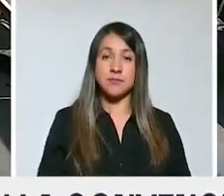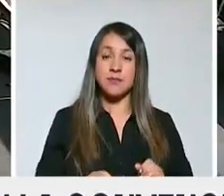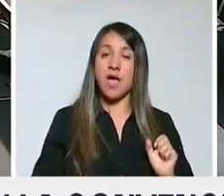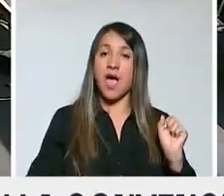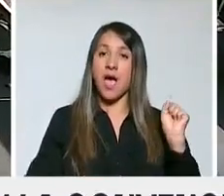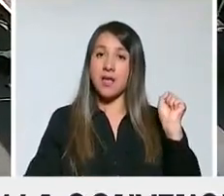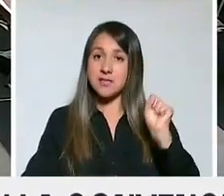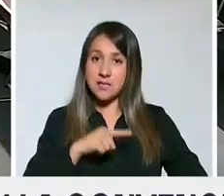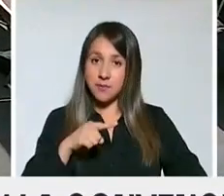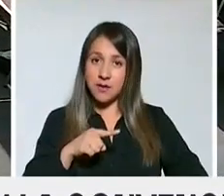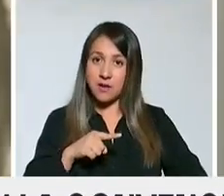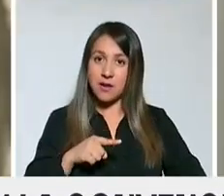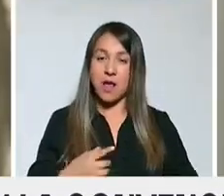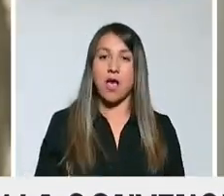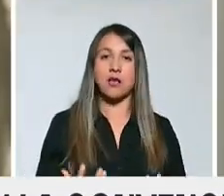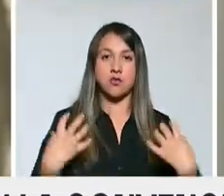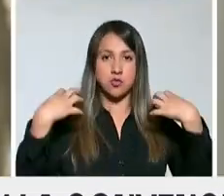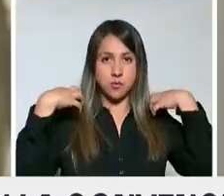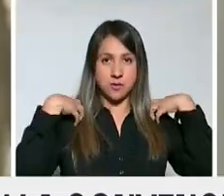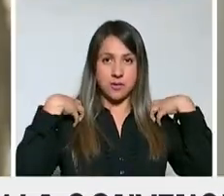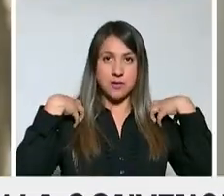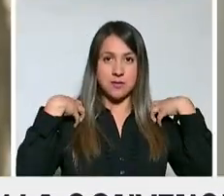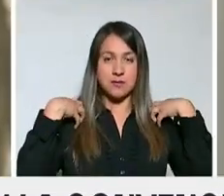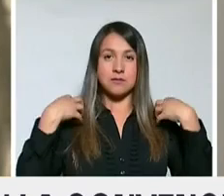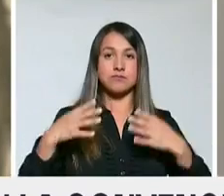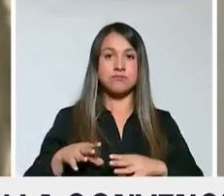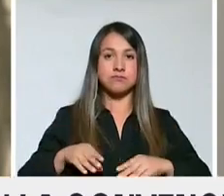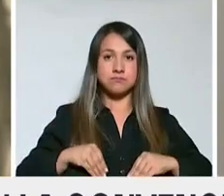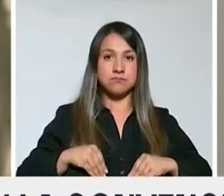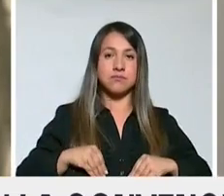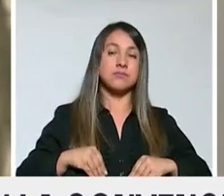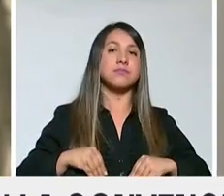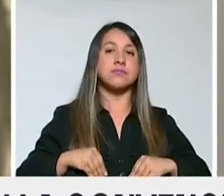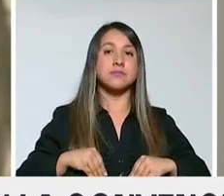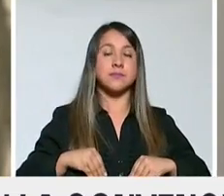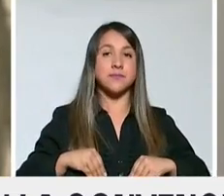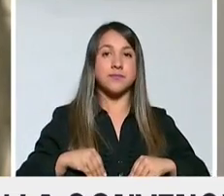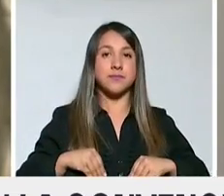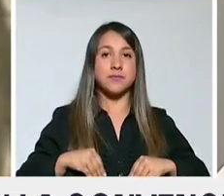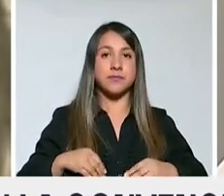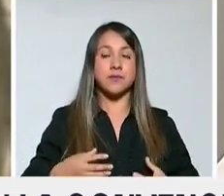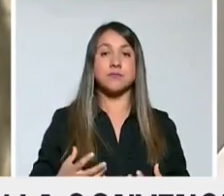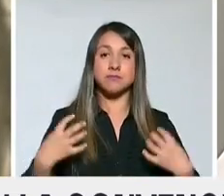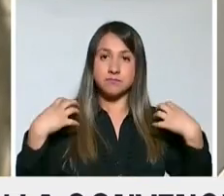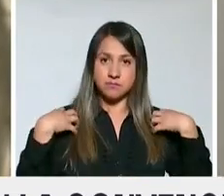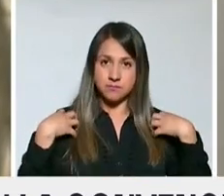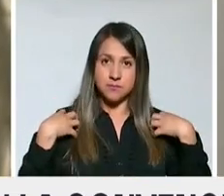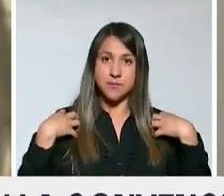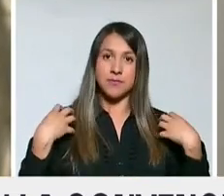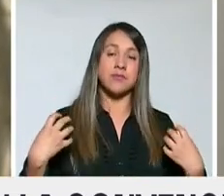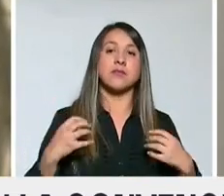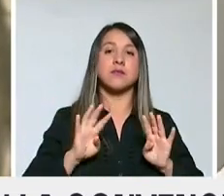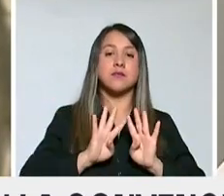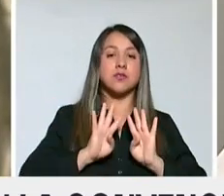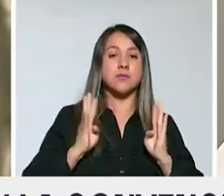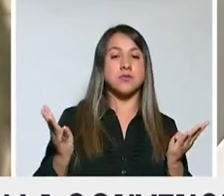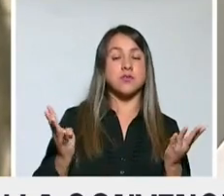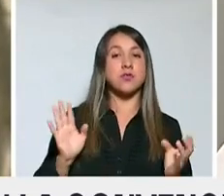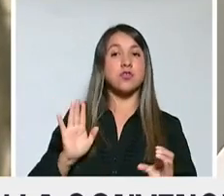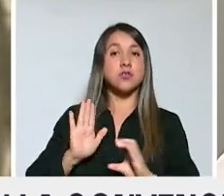¿Aceptan asumir y ejercer el cargo de convencional